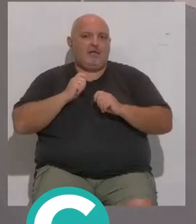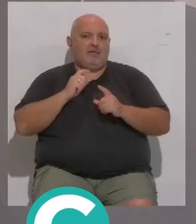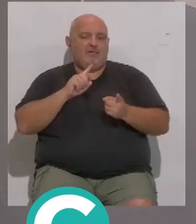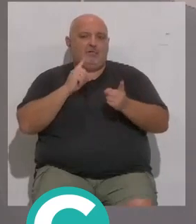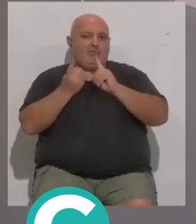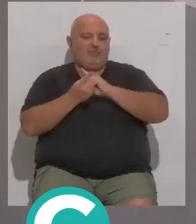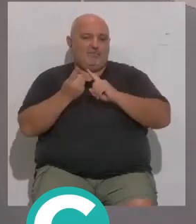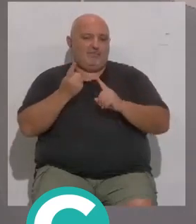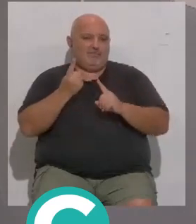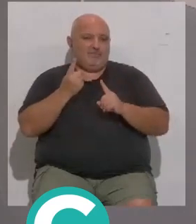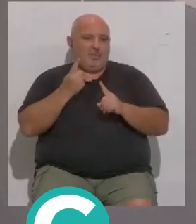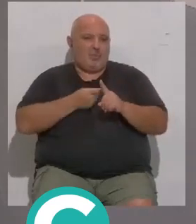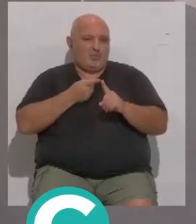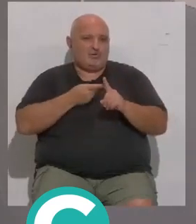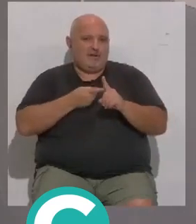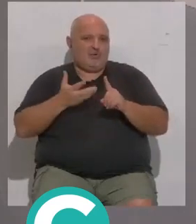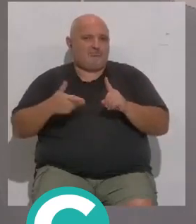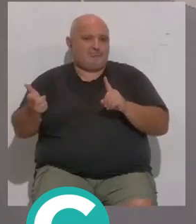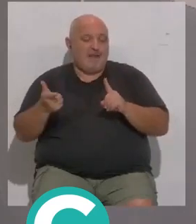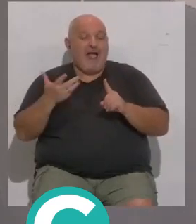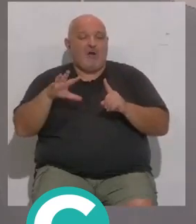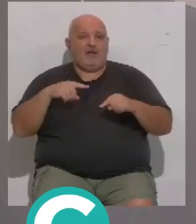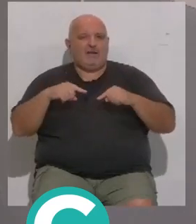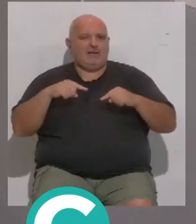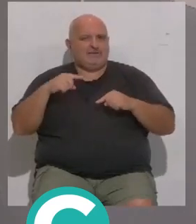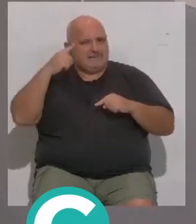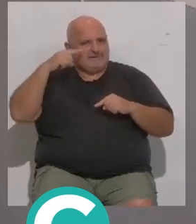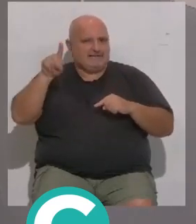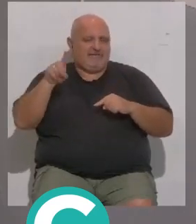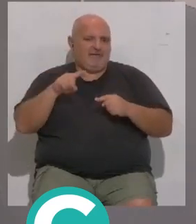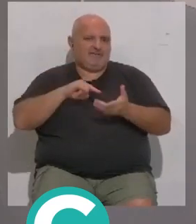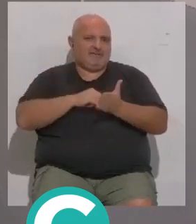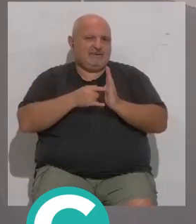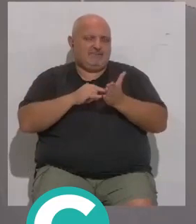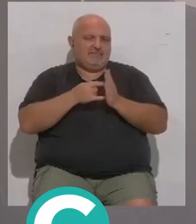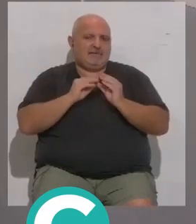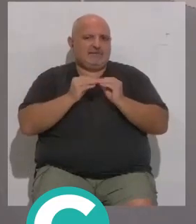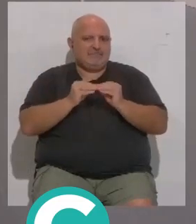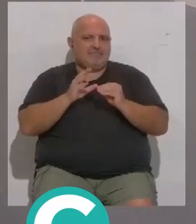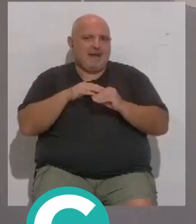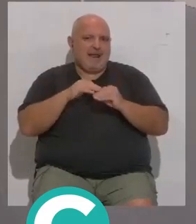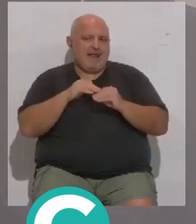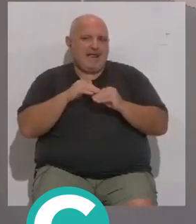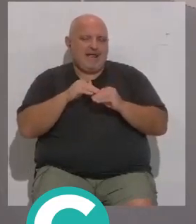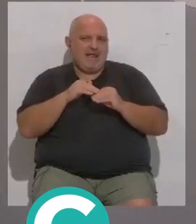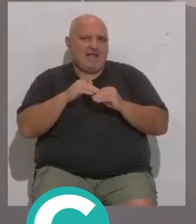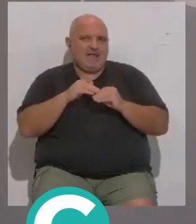que era un arma que también se puede utilizar, aunque Sergio también hace un juego de elaboración y